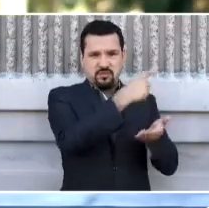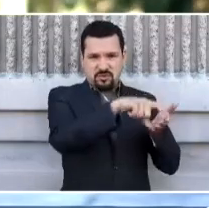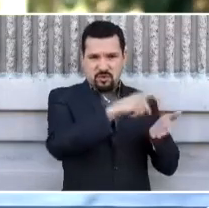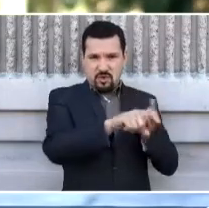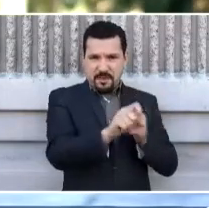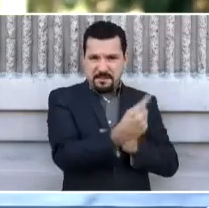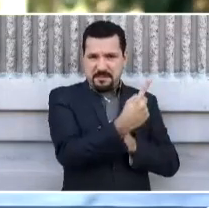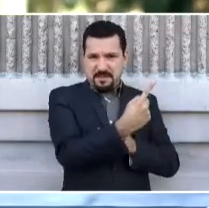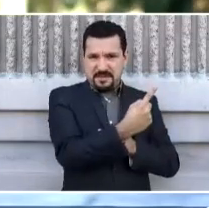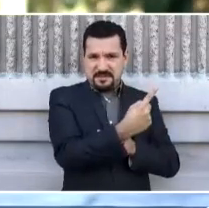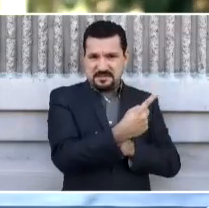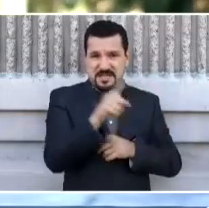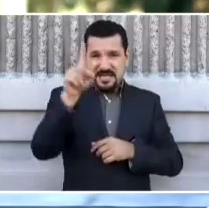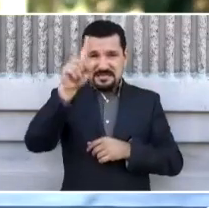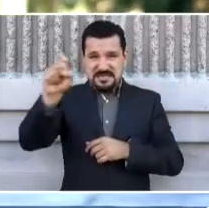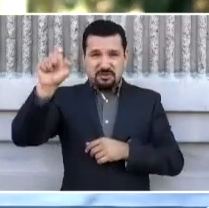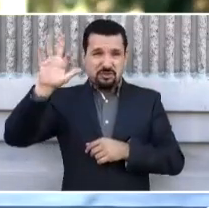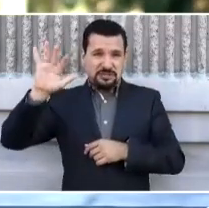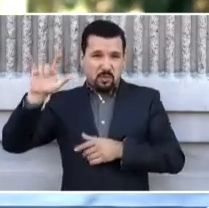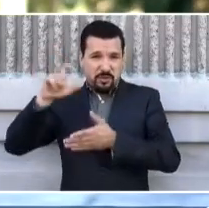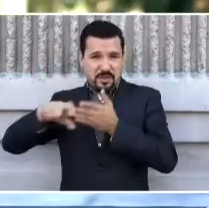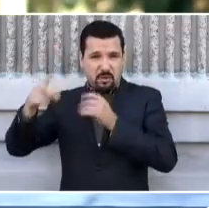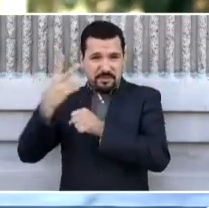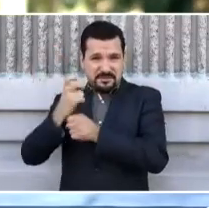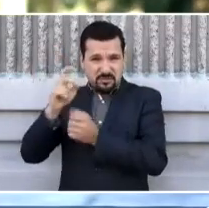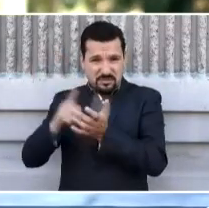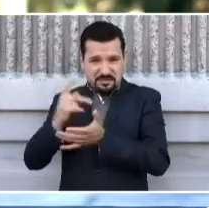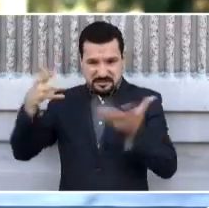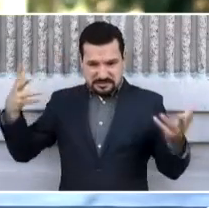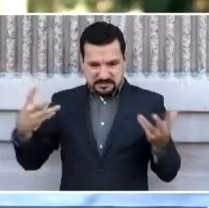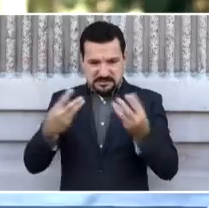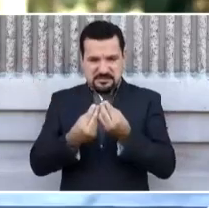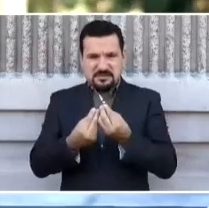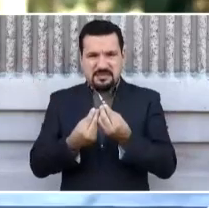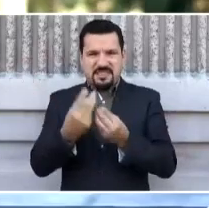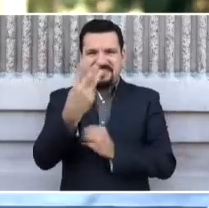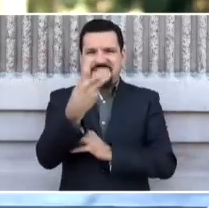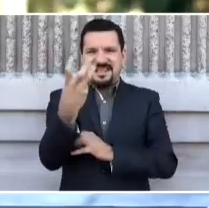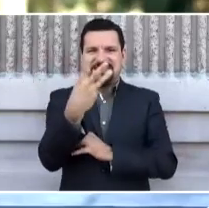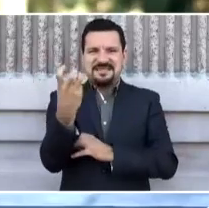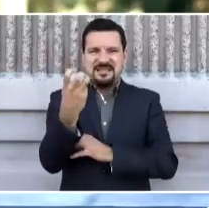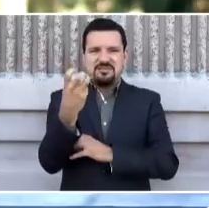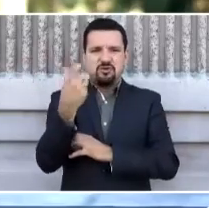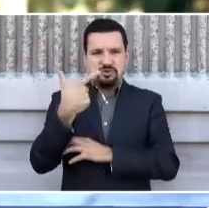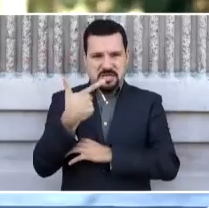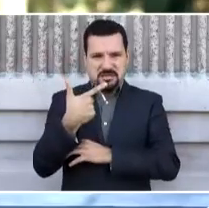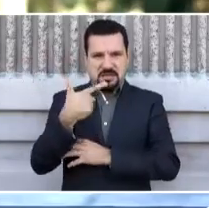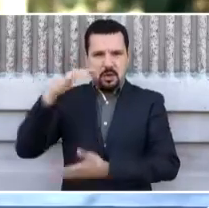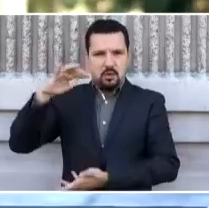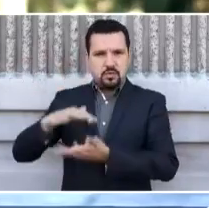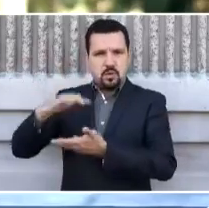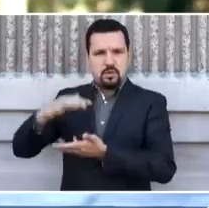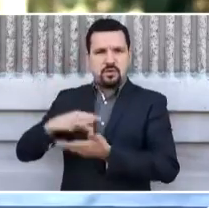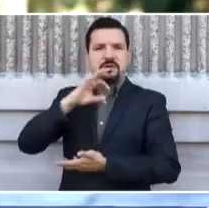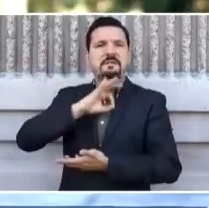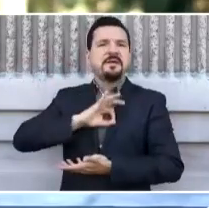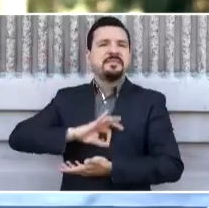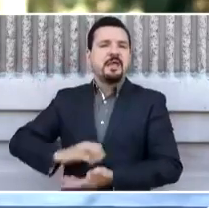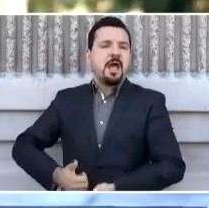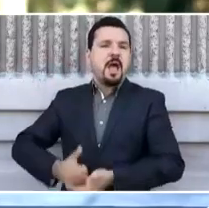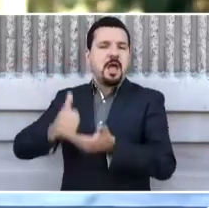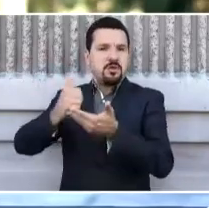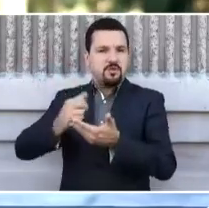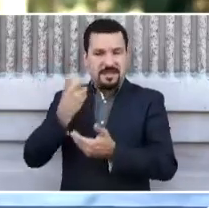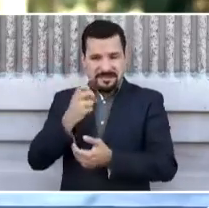primera adquisición y los 150 de la segunda adquisición, tendremos 307 ventiladores. Esto es lo que tiene